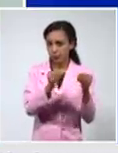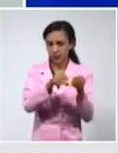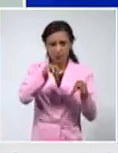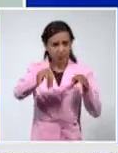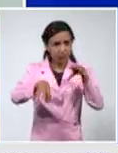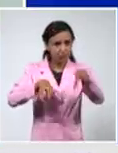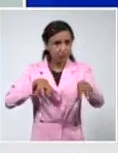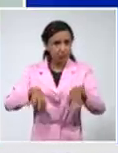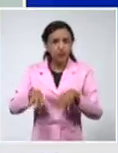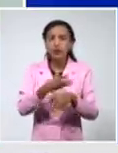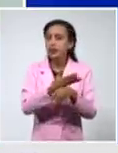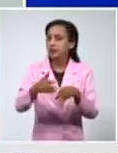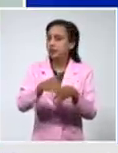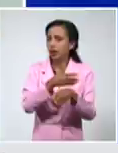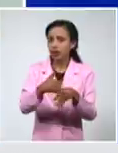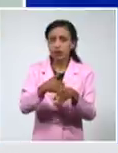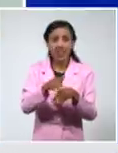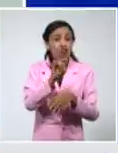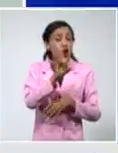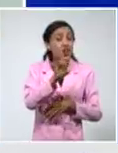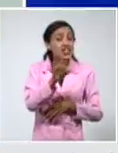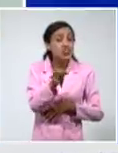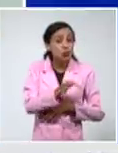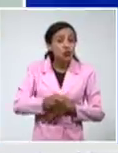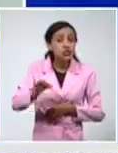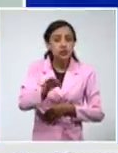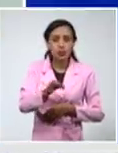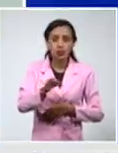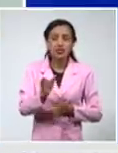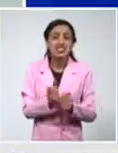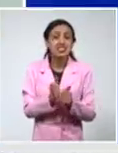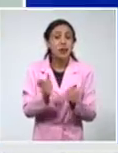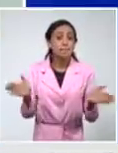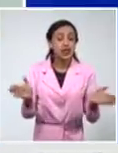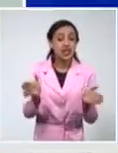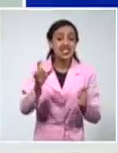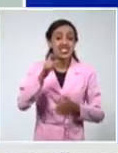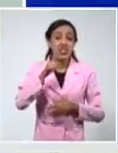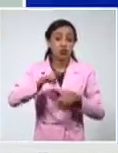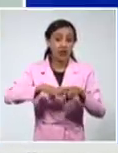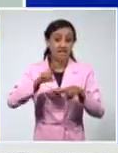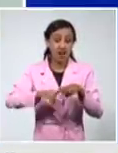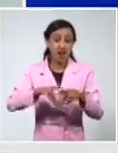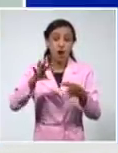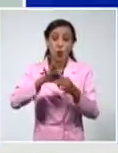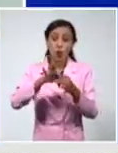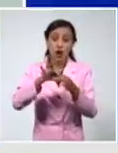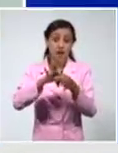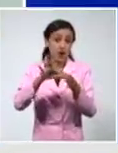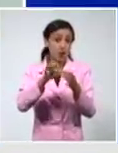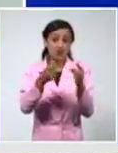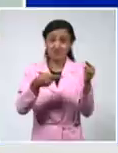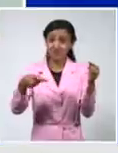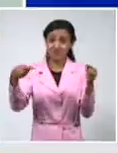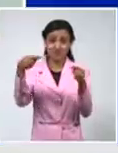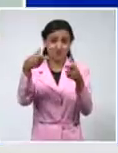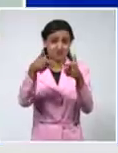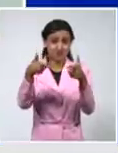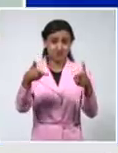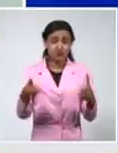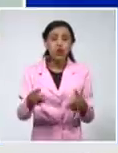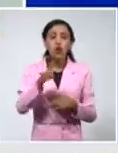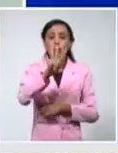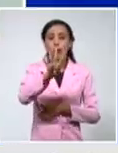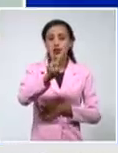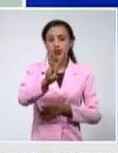15 municipios, San Miguel del Padrón y Centro Habana y Guanabacoa, cada uno con 42